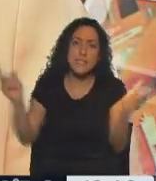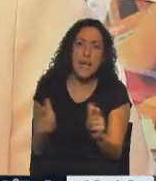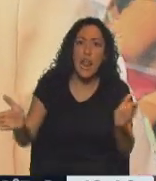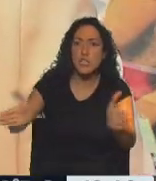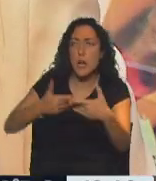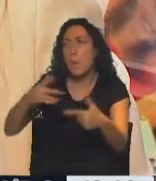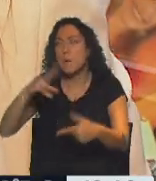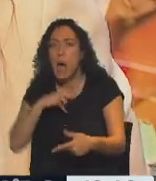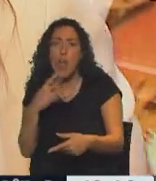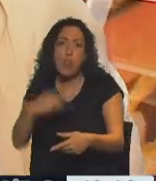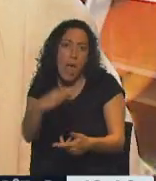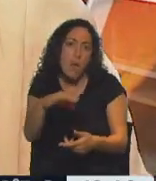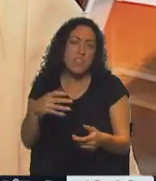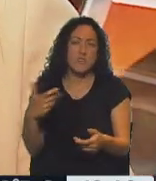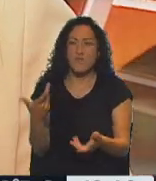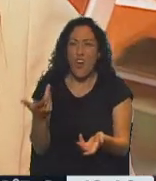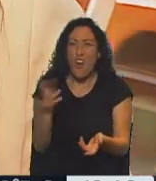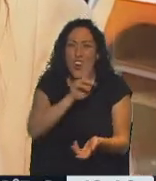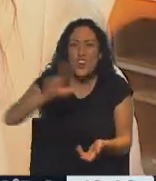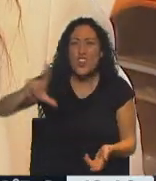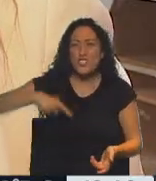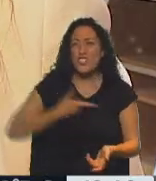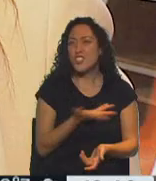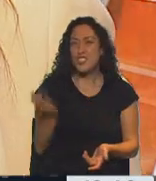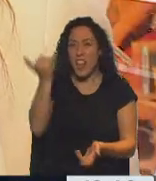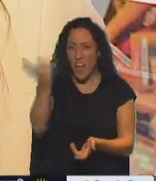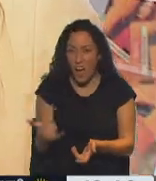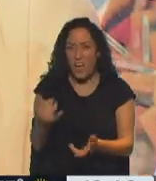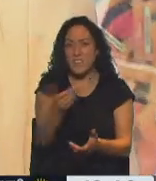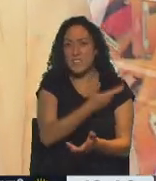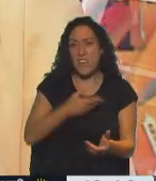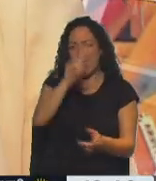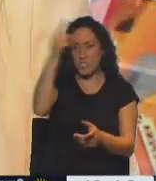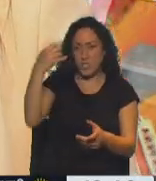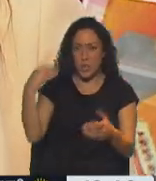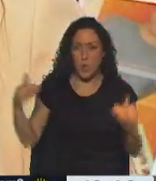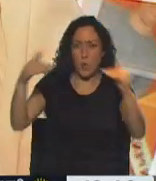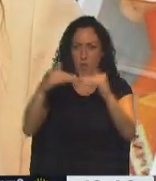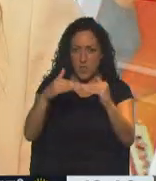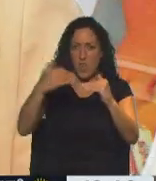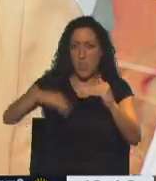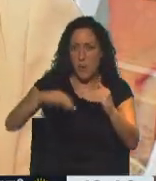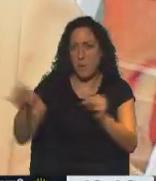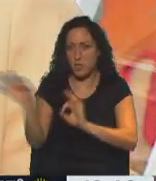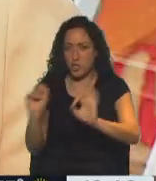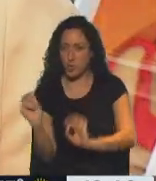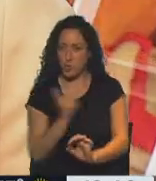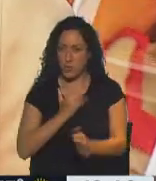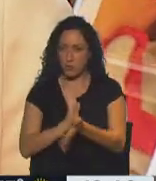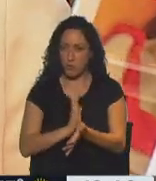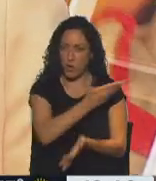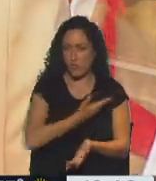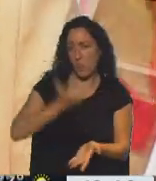entender la función social que debe tener e igualitaria un Estado Nacional. Nuestro proyecto alimenta un Estado